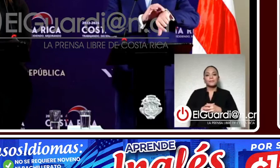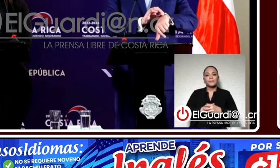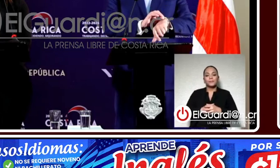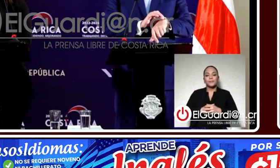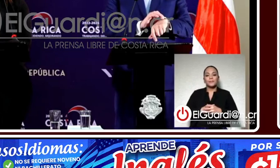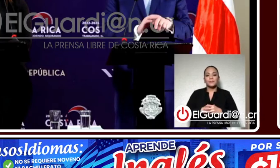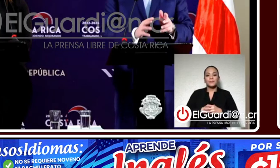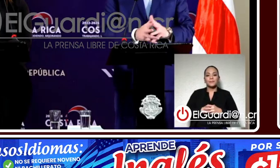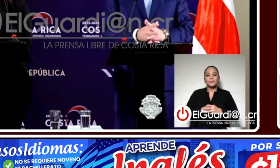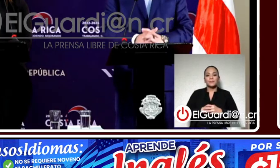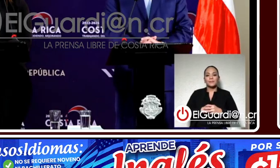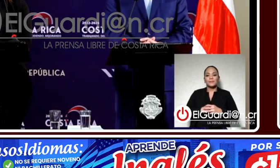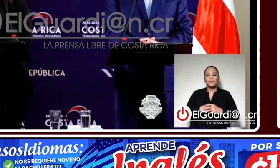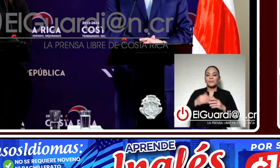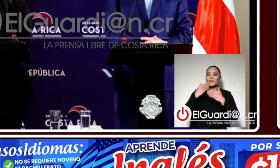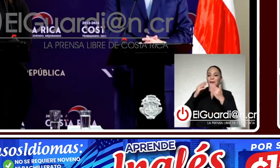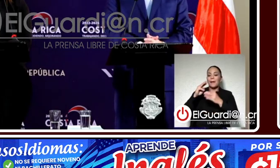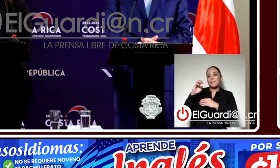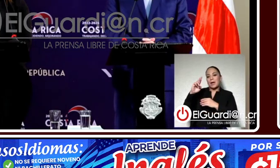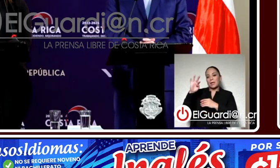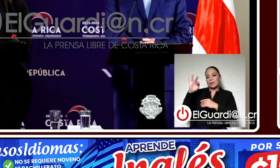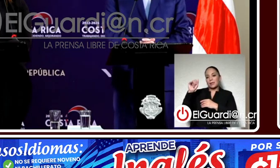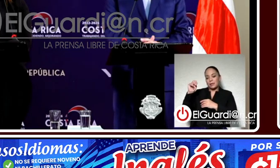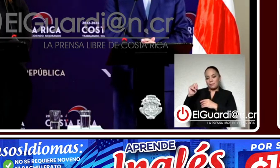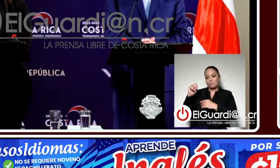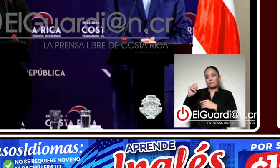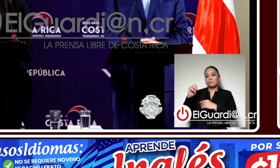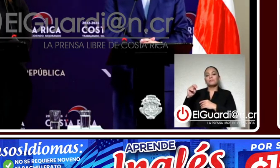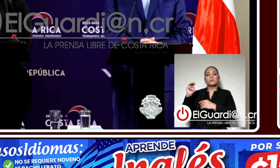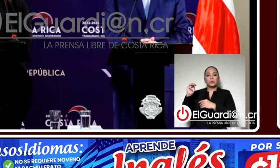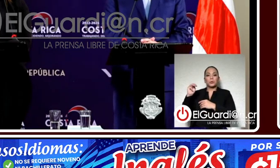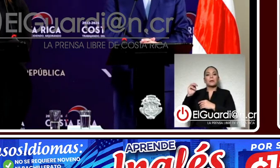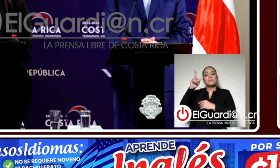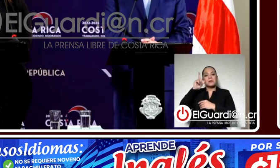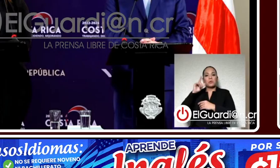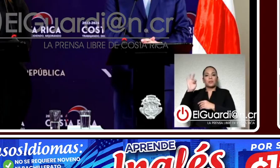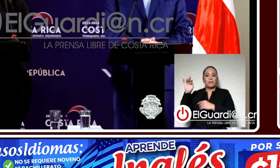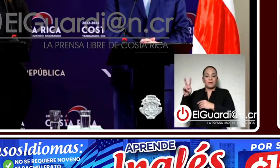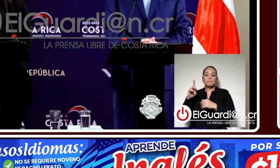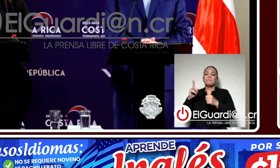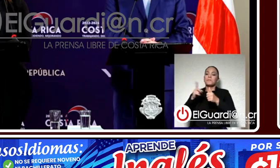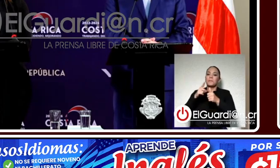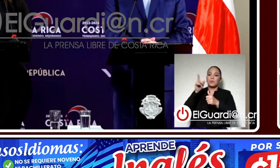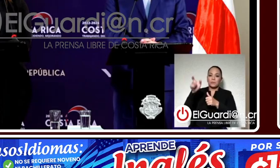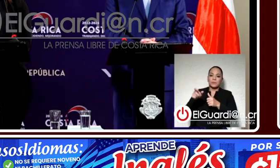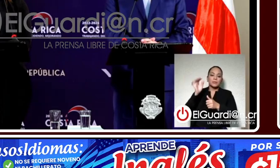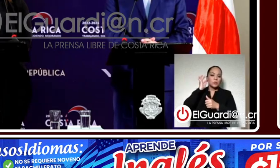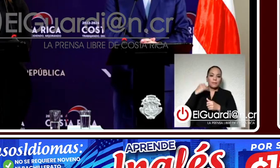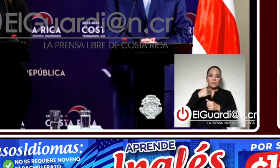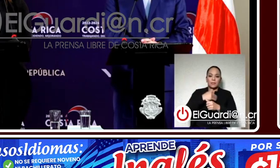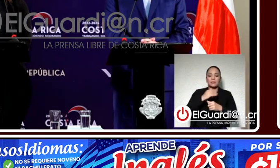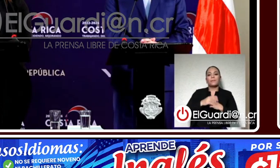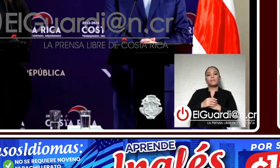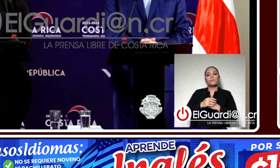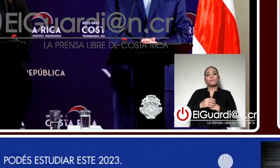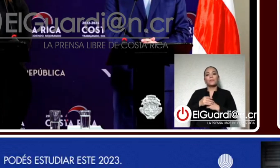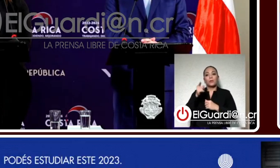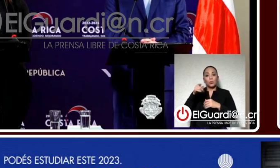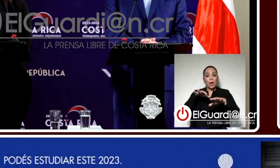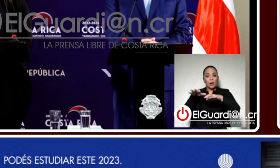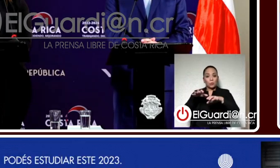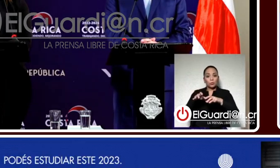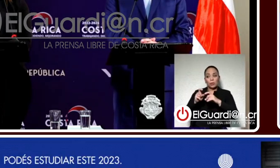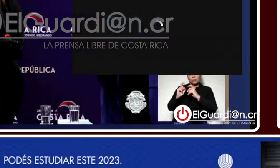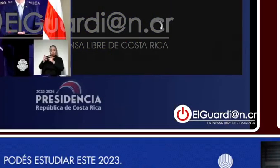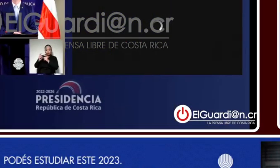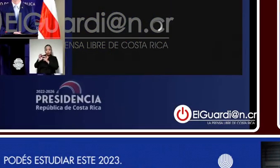Gracias. Martín Montoya, Limón TV. Primero que todo, a la señora ministra, ¿Esos actos de caridad suya fueron